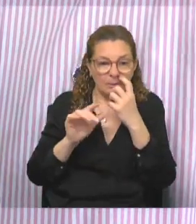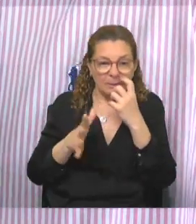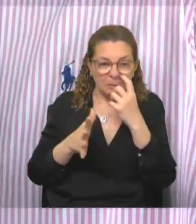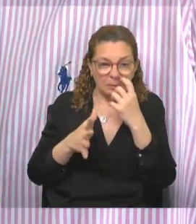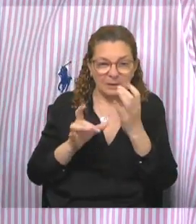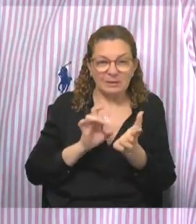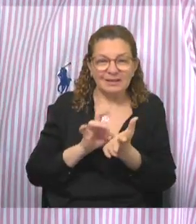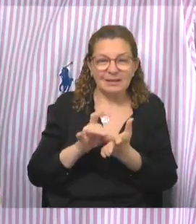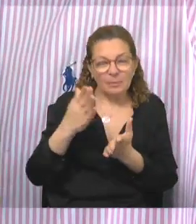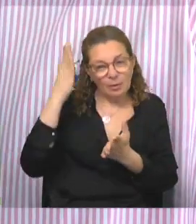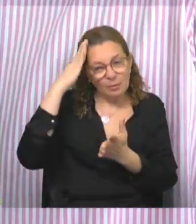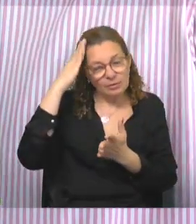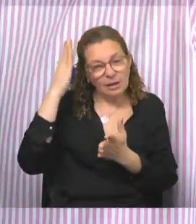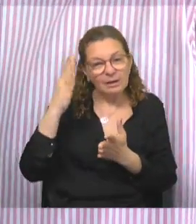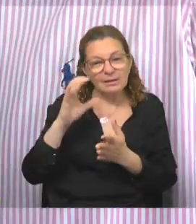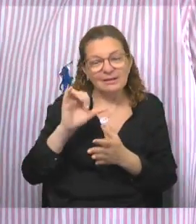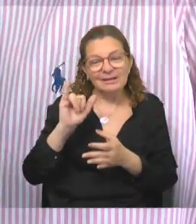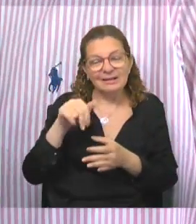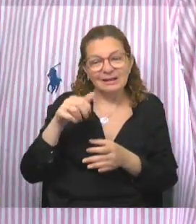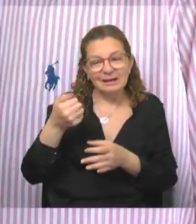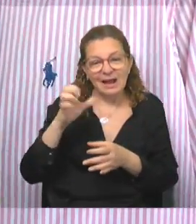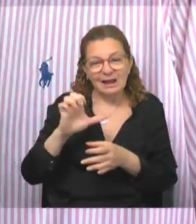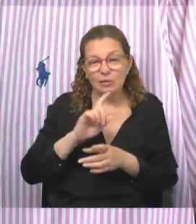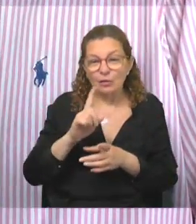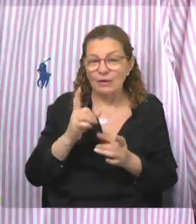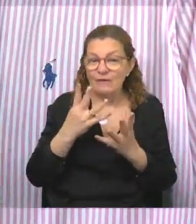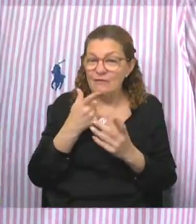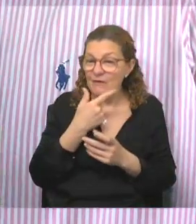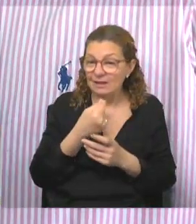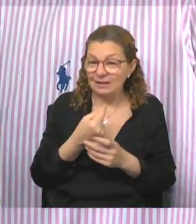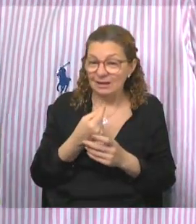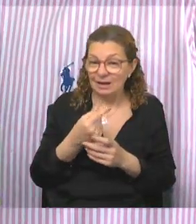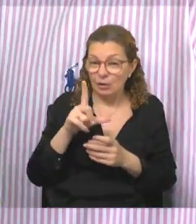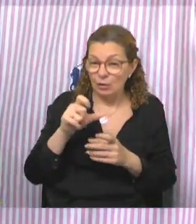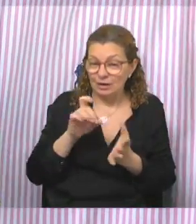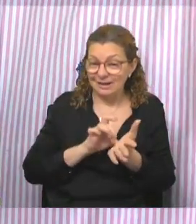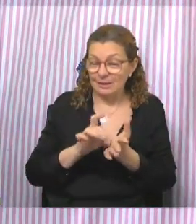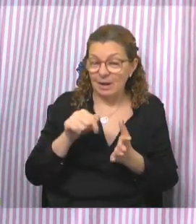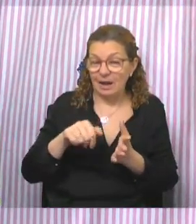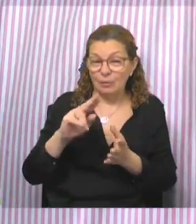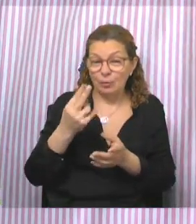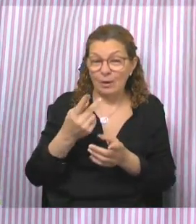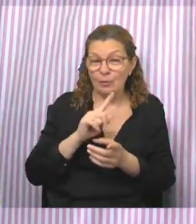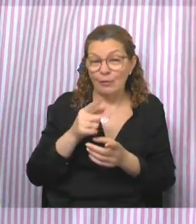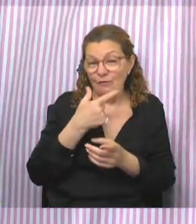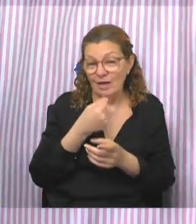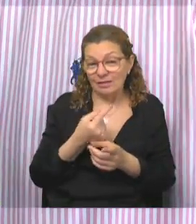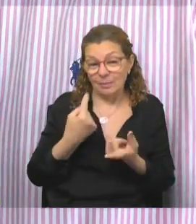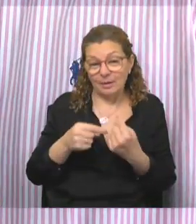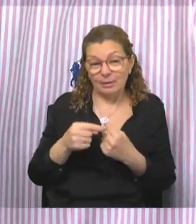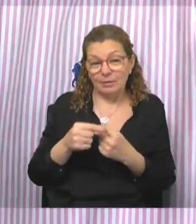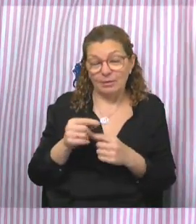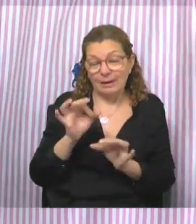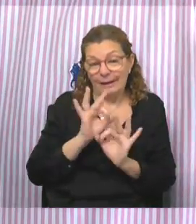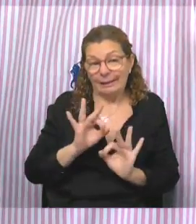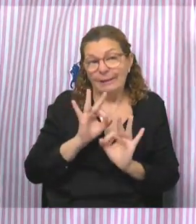el sistema como saben El Sistema Nacional de emergencia es un sistema y no es fácil las lógicas sistémicas en Uruguay pero pero nada